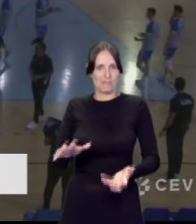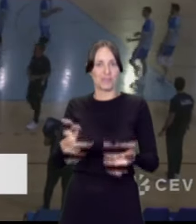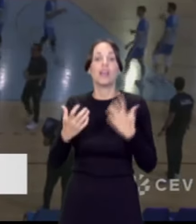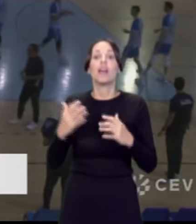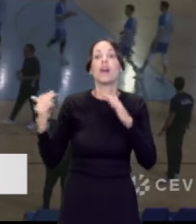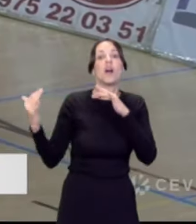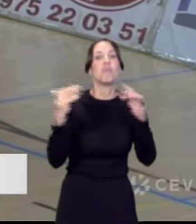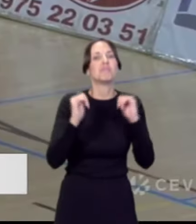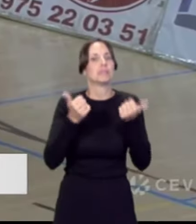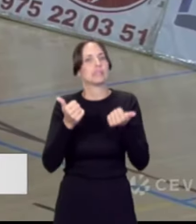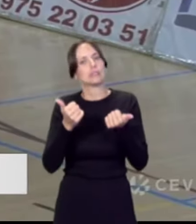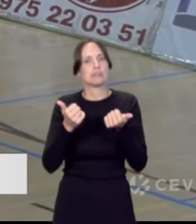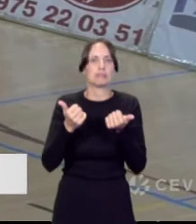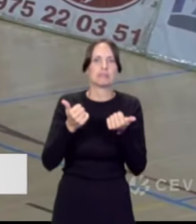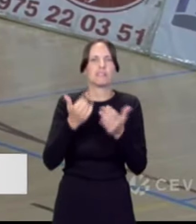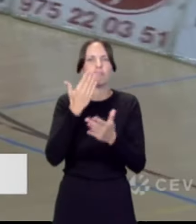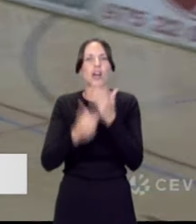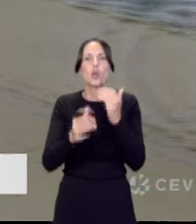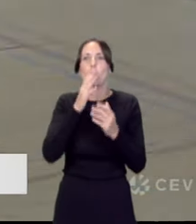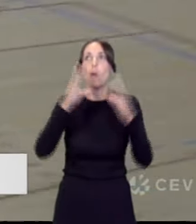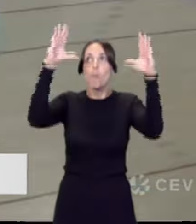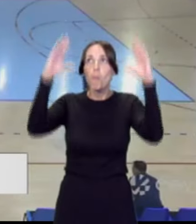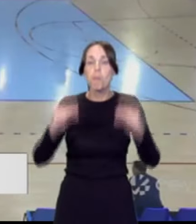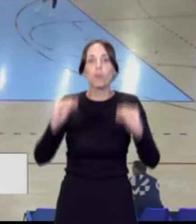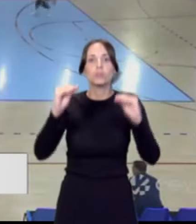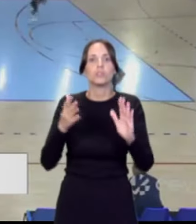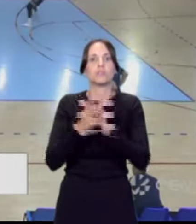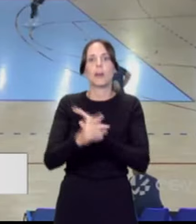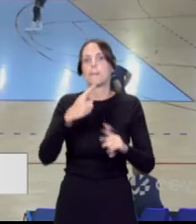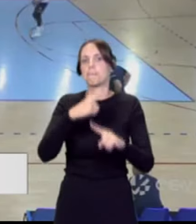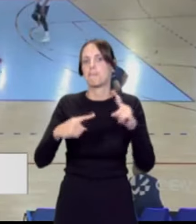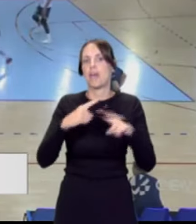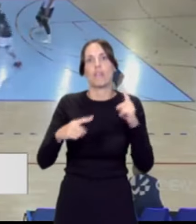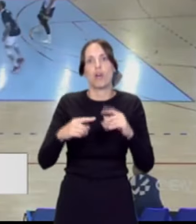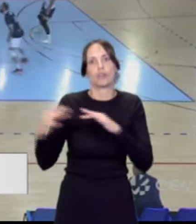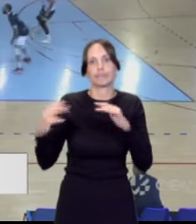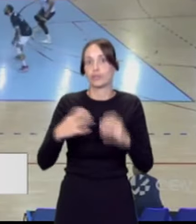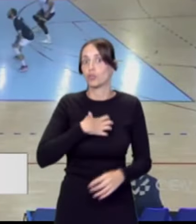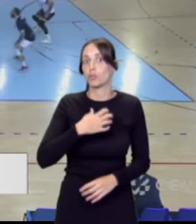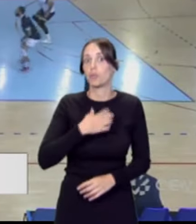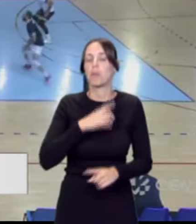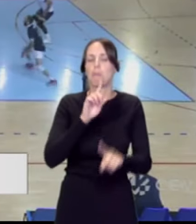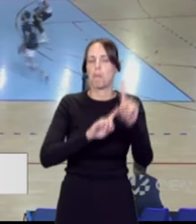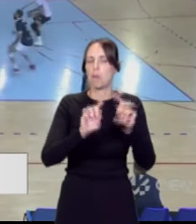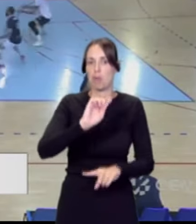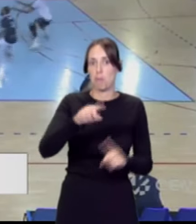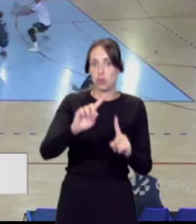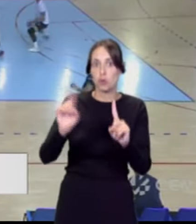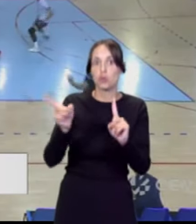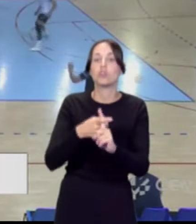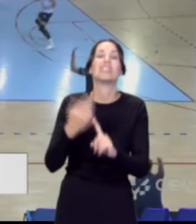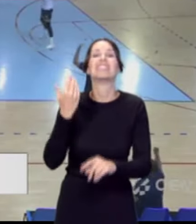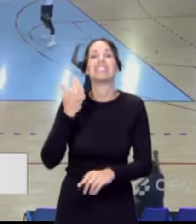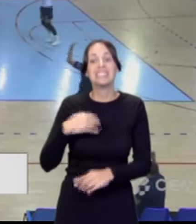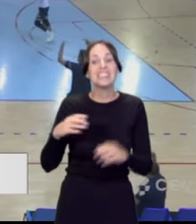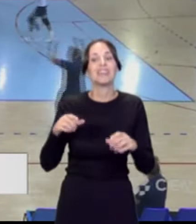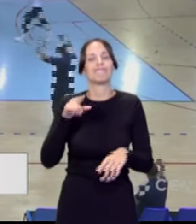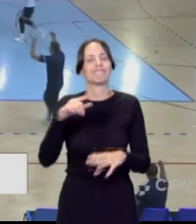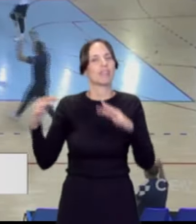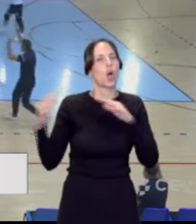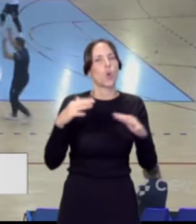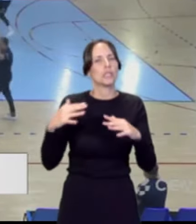forma accidentada con este apagón que detuvo la acción durante casi media hora. Tras el incidente, el conjunto tinerfeño sufrió durante casi todo el